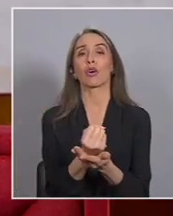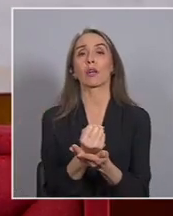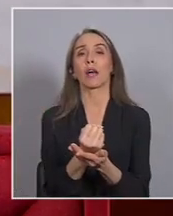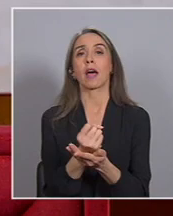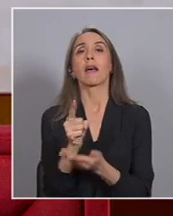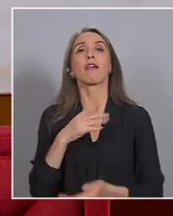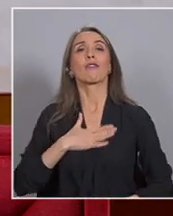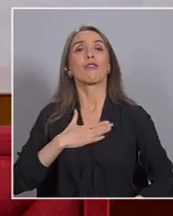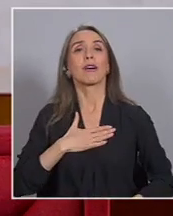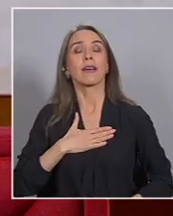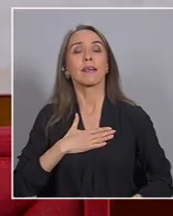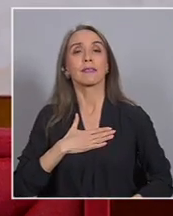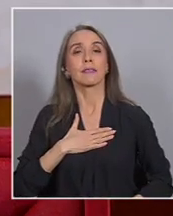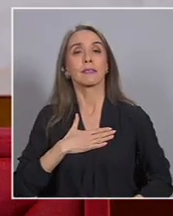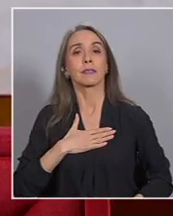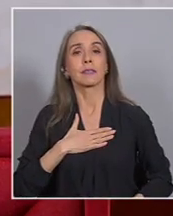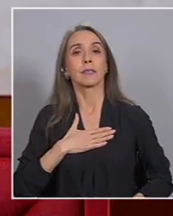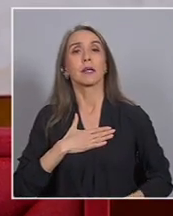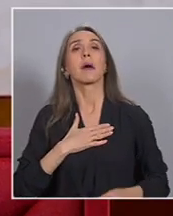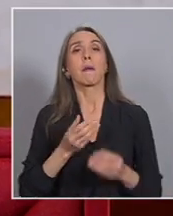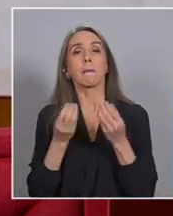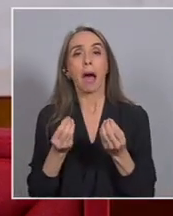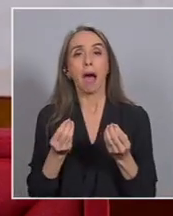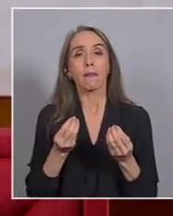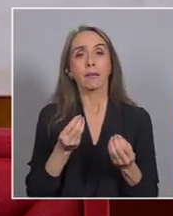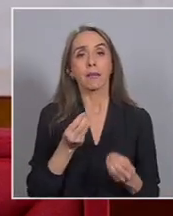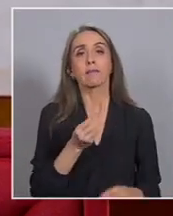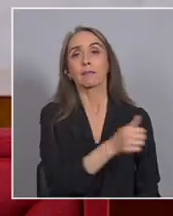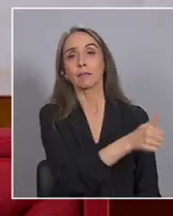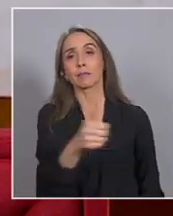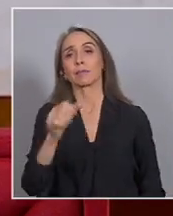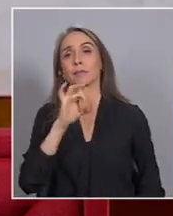ánimo por el bien de nuestros compatriotas.